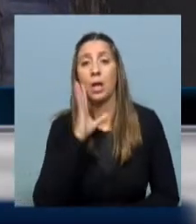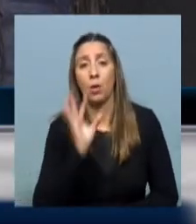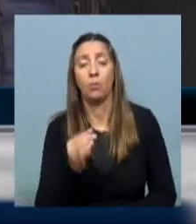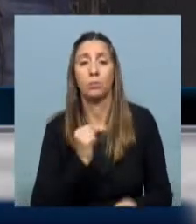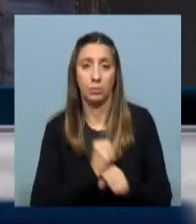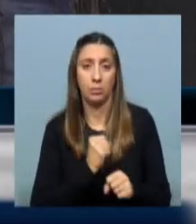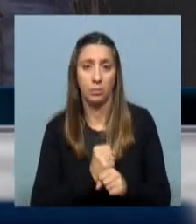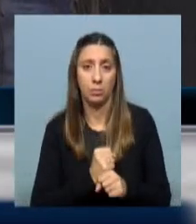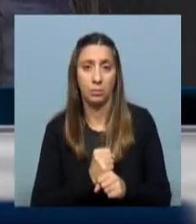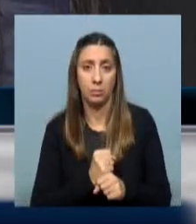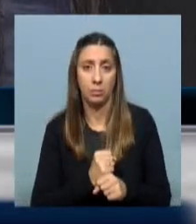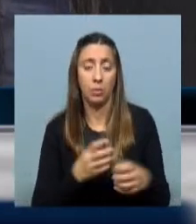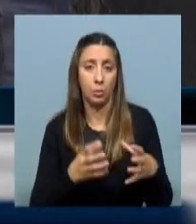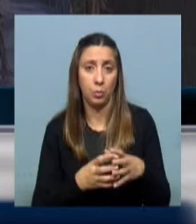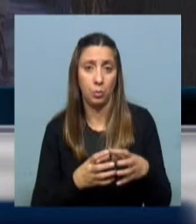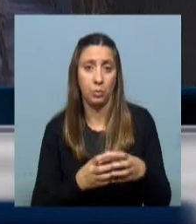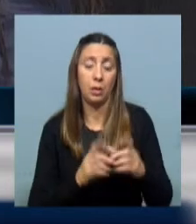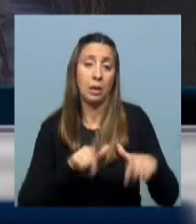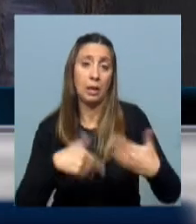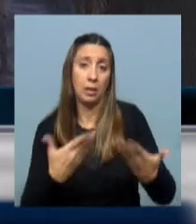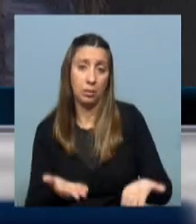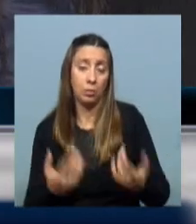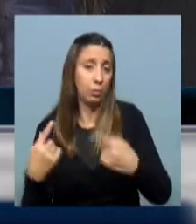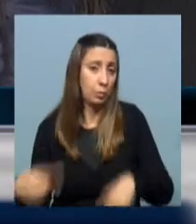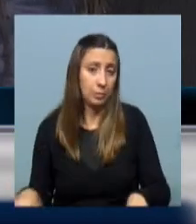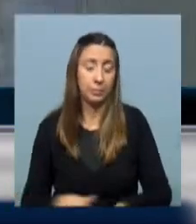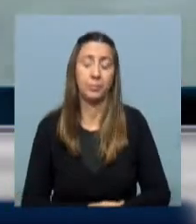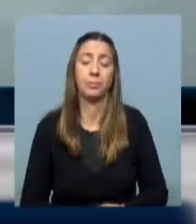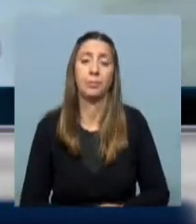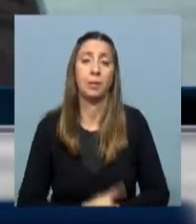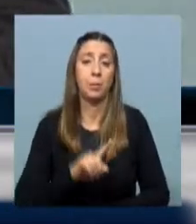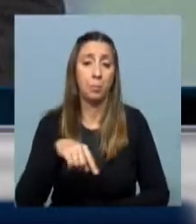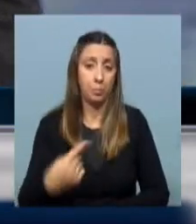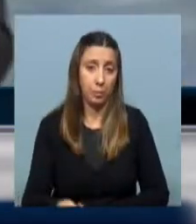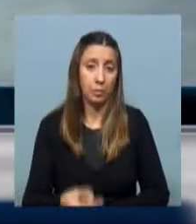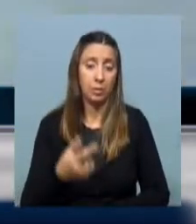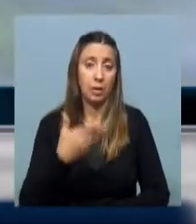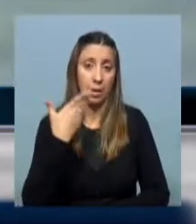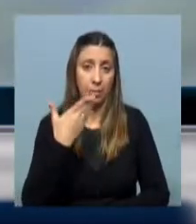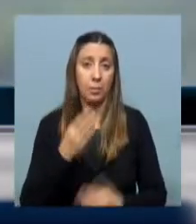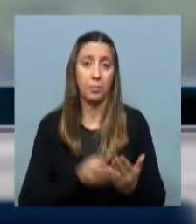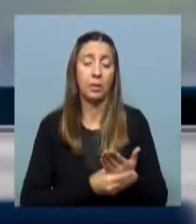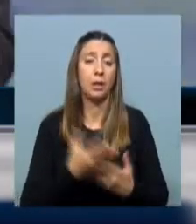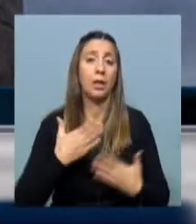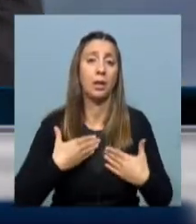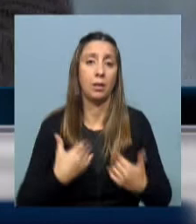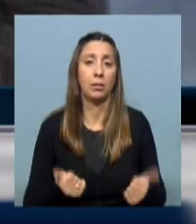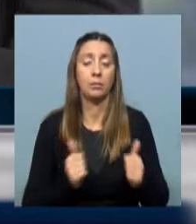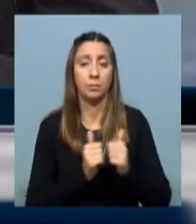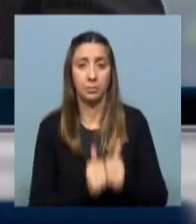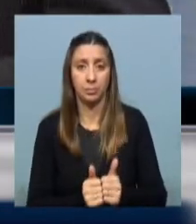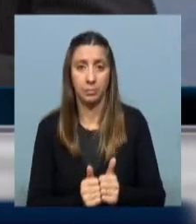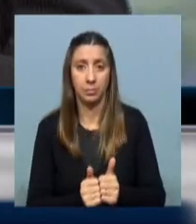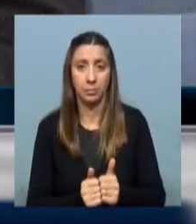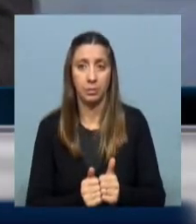un trabajo grande de equipo, porque si no el resultado final sería otro. Bien, en el próximo bloque vamos a estar hablando con el Ministro de Salud, que nos acompaña desde